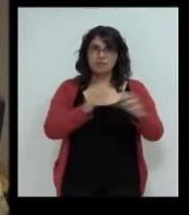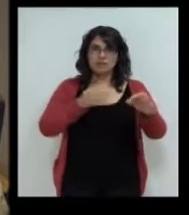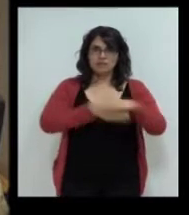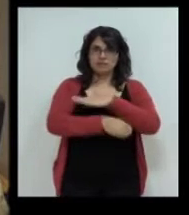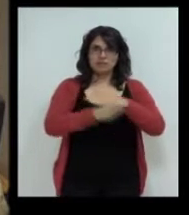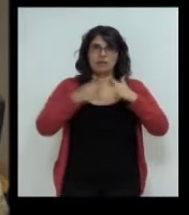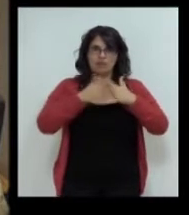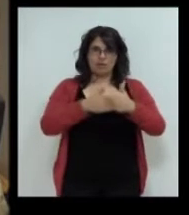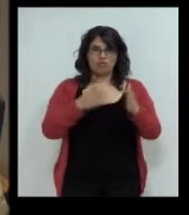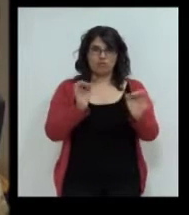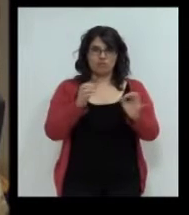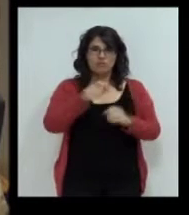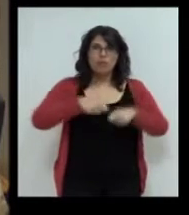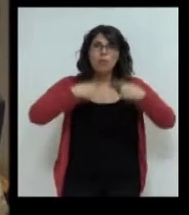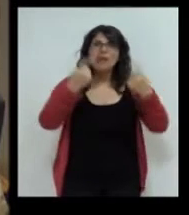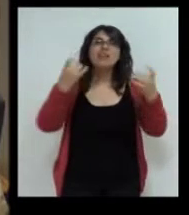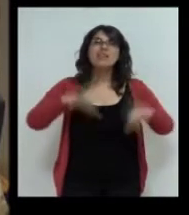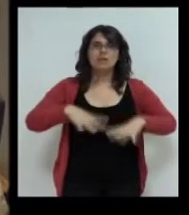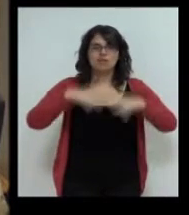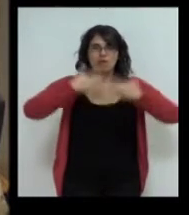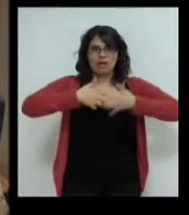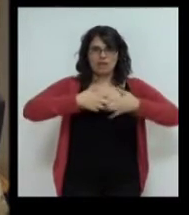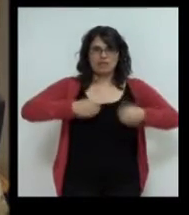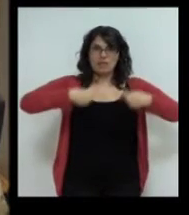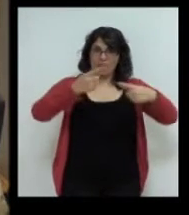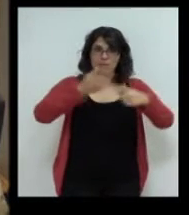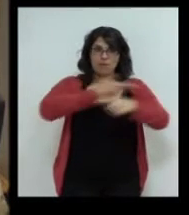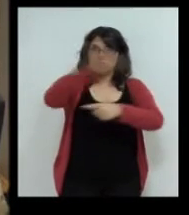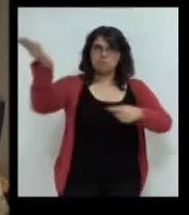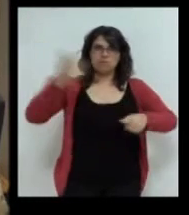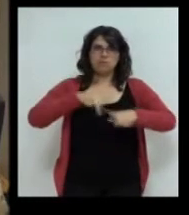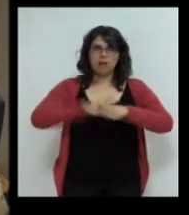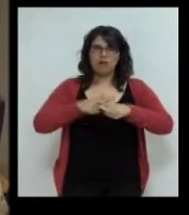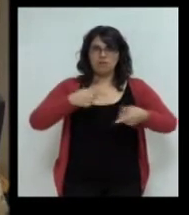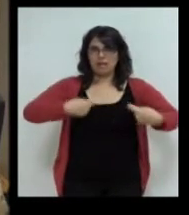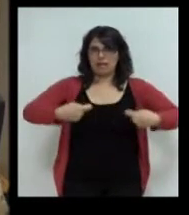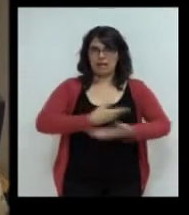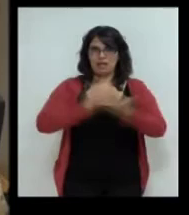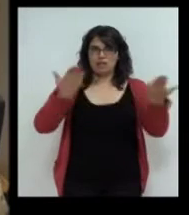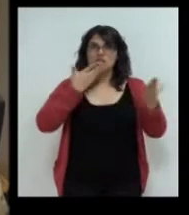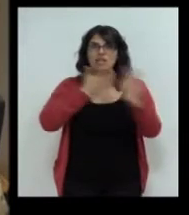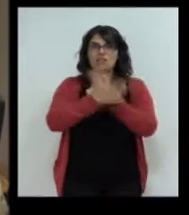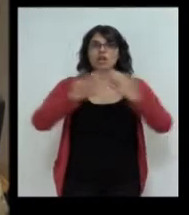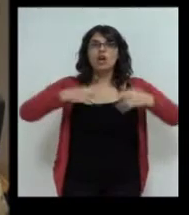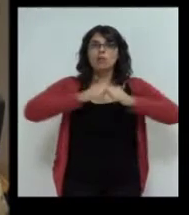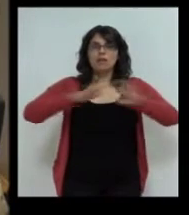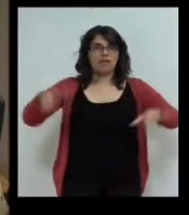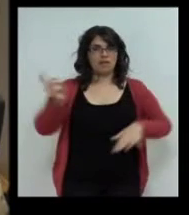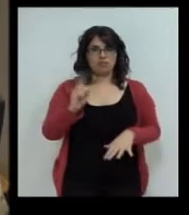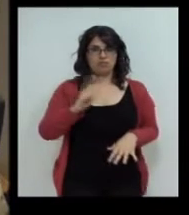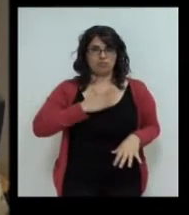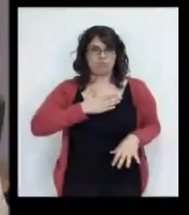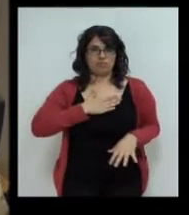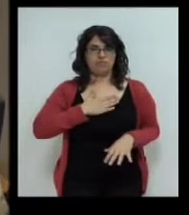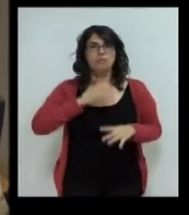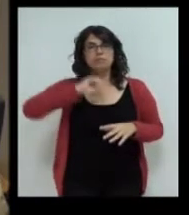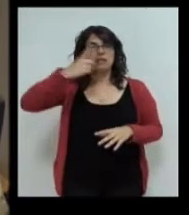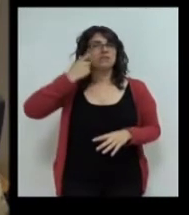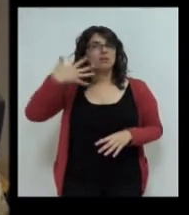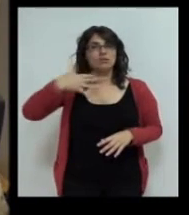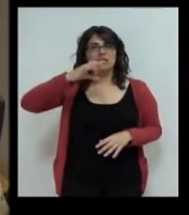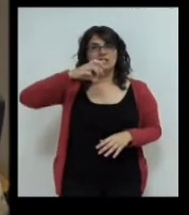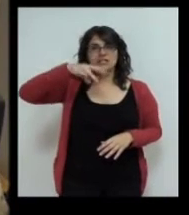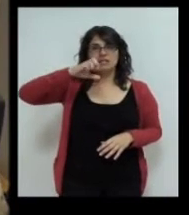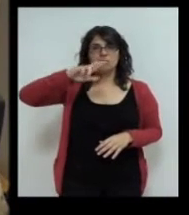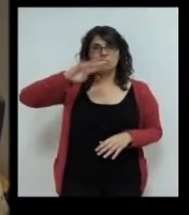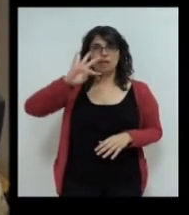que son las que ponen los fabricantes en mercado. Son herramientas propietarias, no están normalizadas. La más famosa es Smart TV, la más conocida, pero